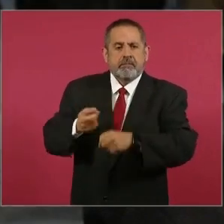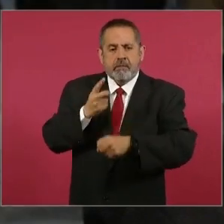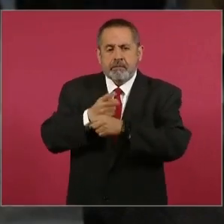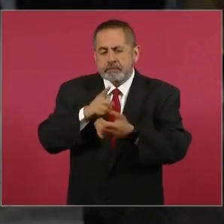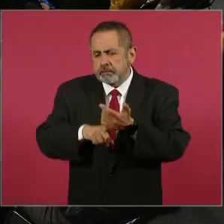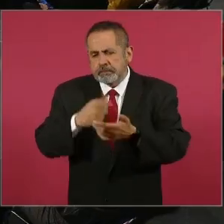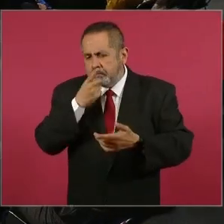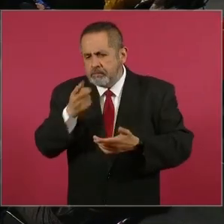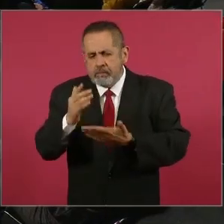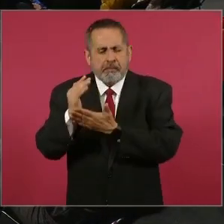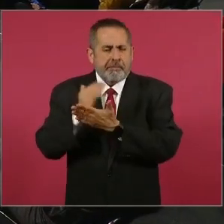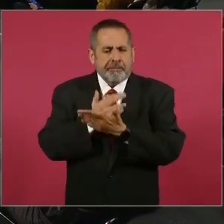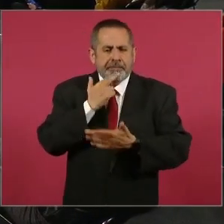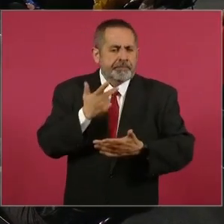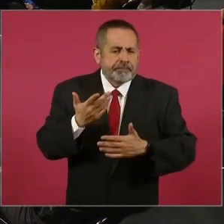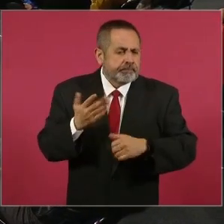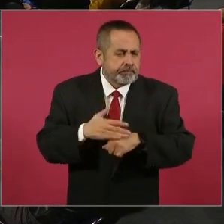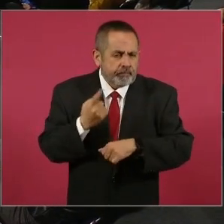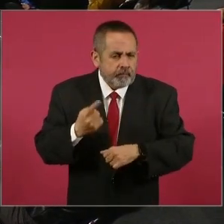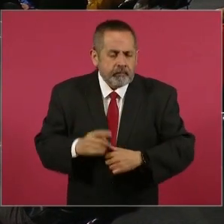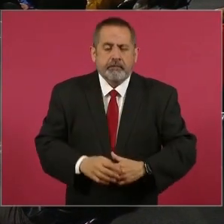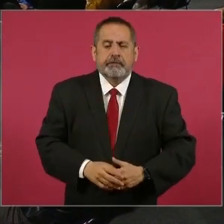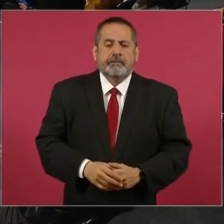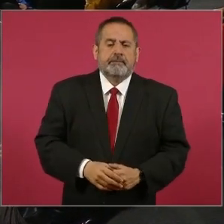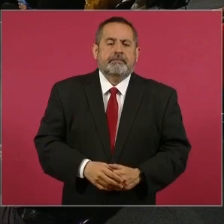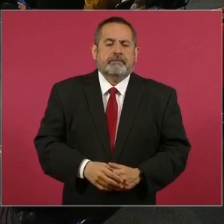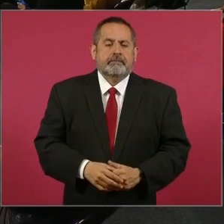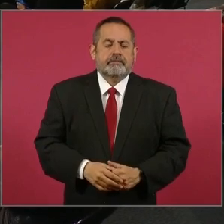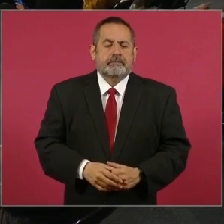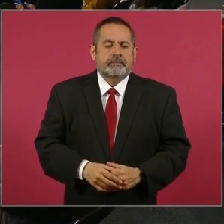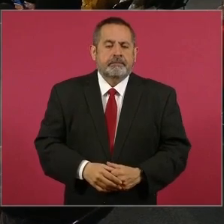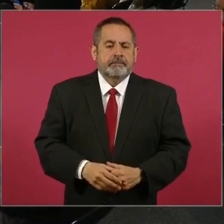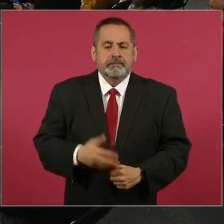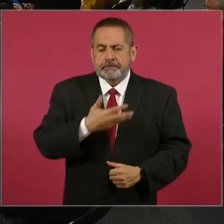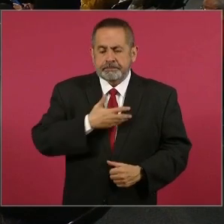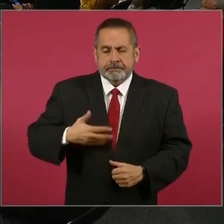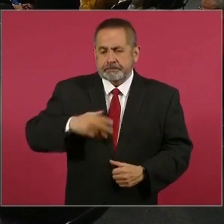Ciudadana presidente Pues